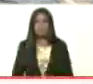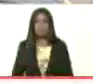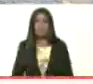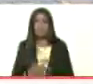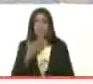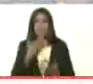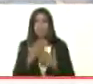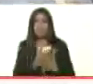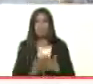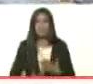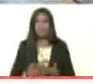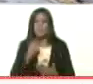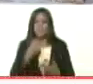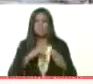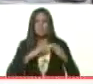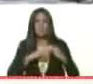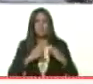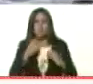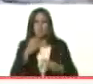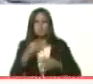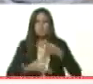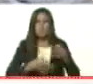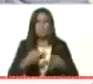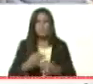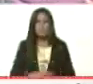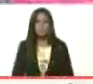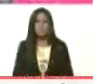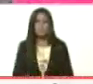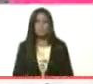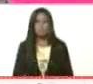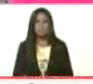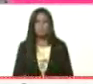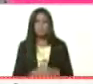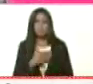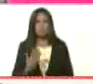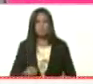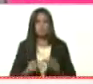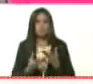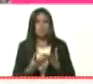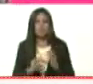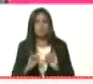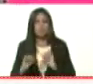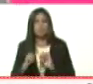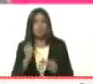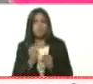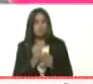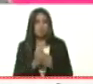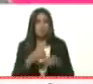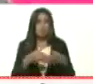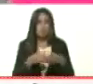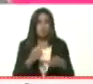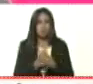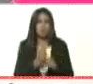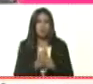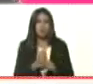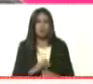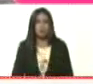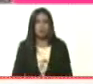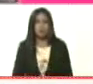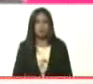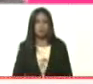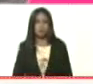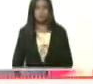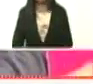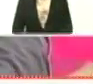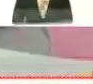presidente. Primero, ¿qué dice tu corazón, Taret? Quiero enviarle un saludo a toda la clase trabajadora, muy especialmente a